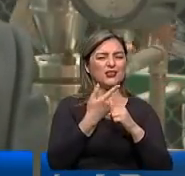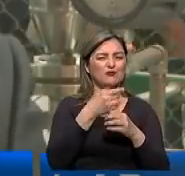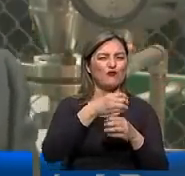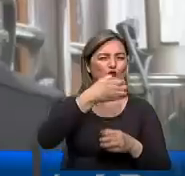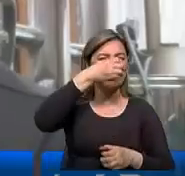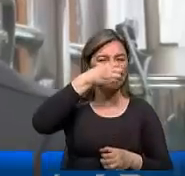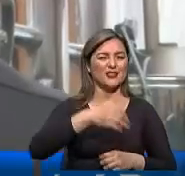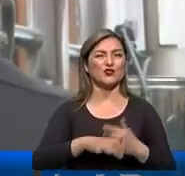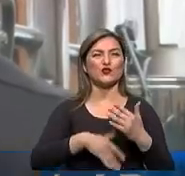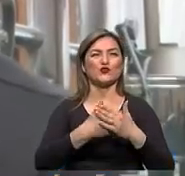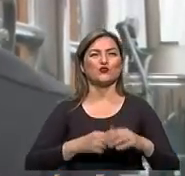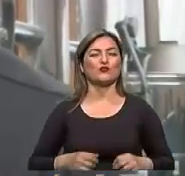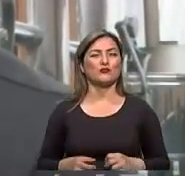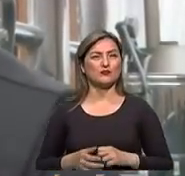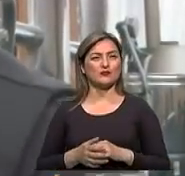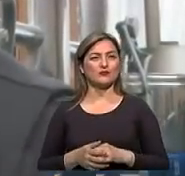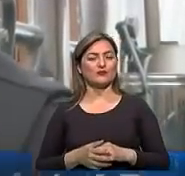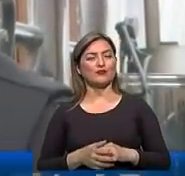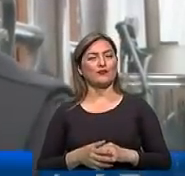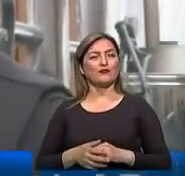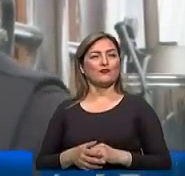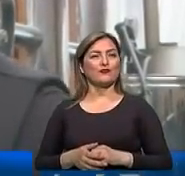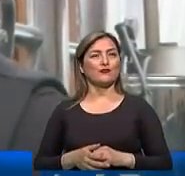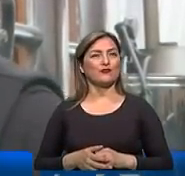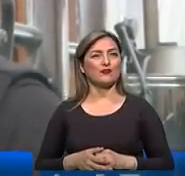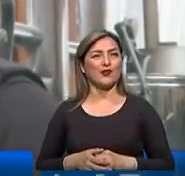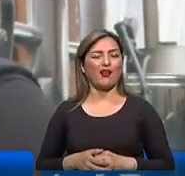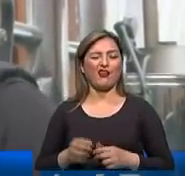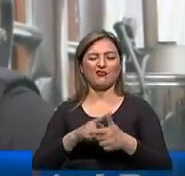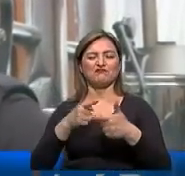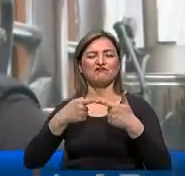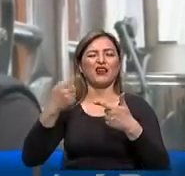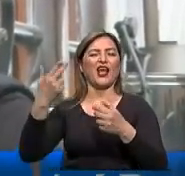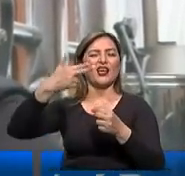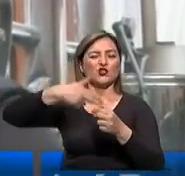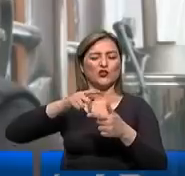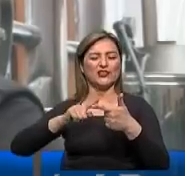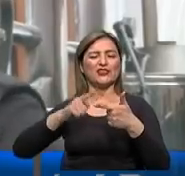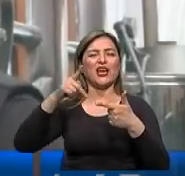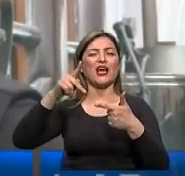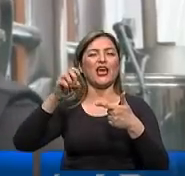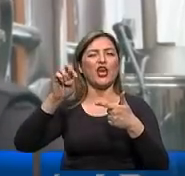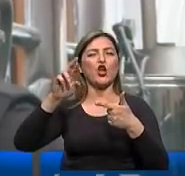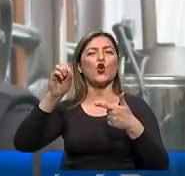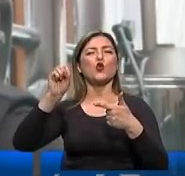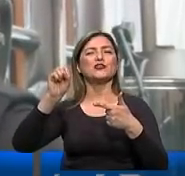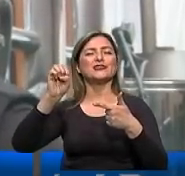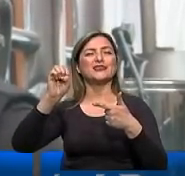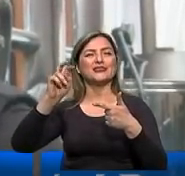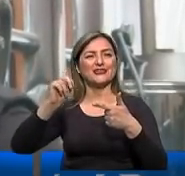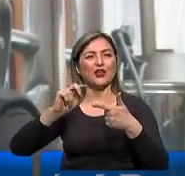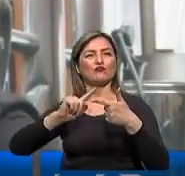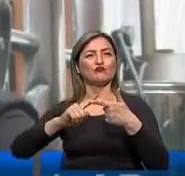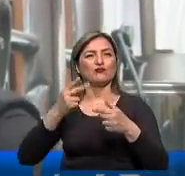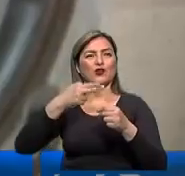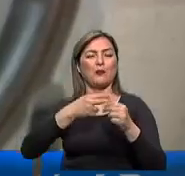plástico. Yo saco gasolina, diésel, querosén, parafina, gas, todos estos a partir de un petróleo que yo hago a